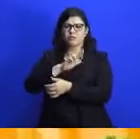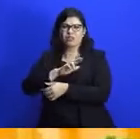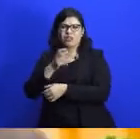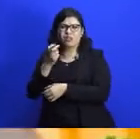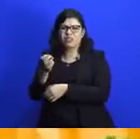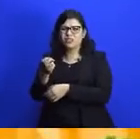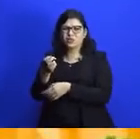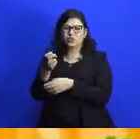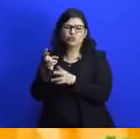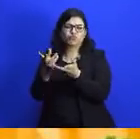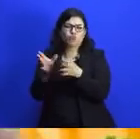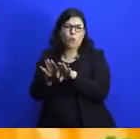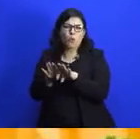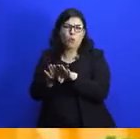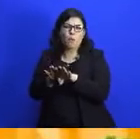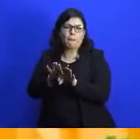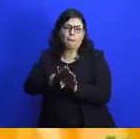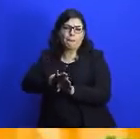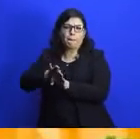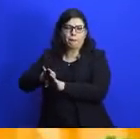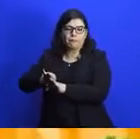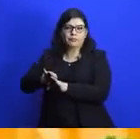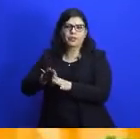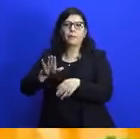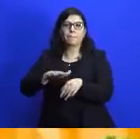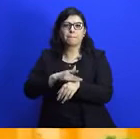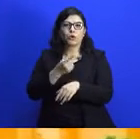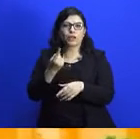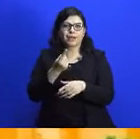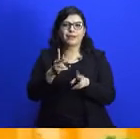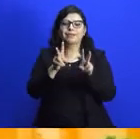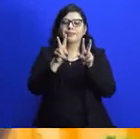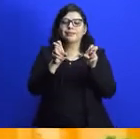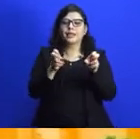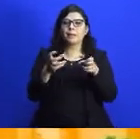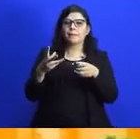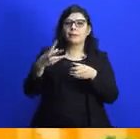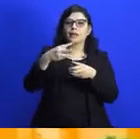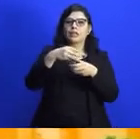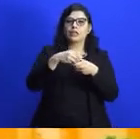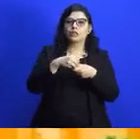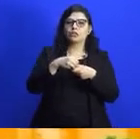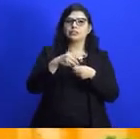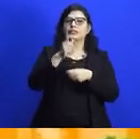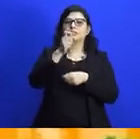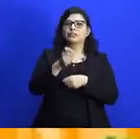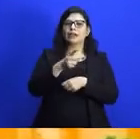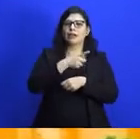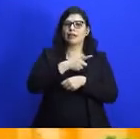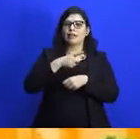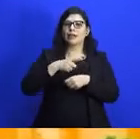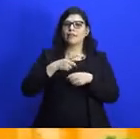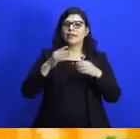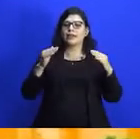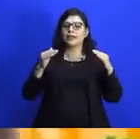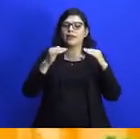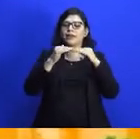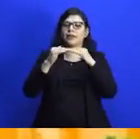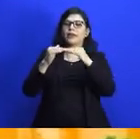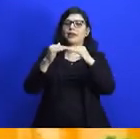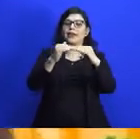hablamos tanto. Esto se debe a que las acciones de inclusión buscan ser equitativas. ¿A qué nos referimos con